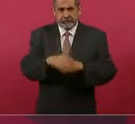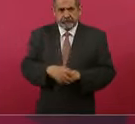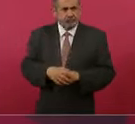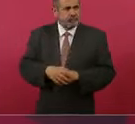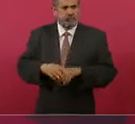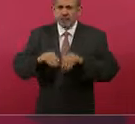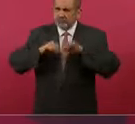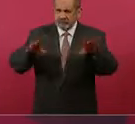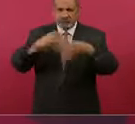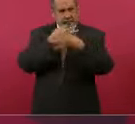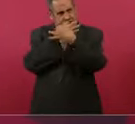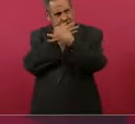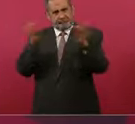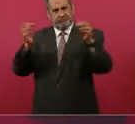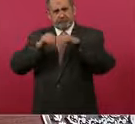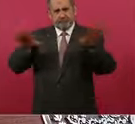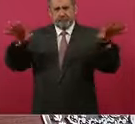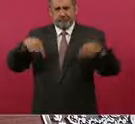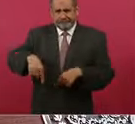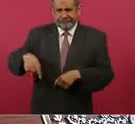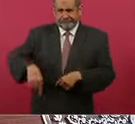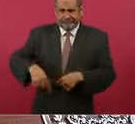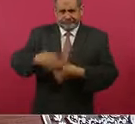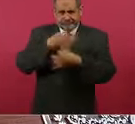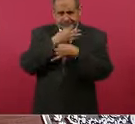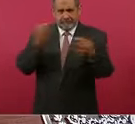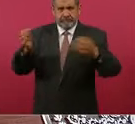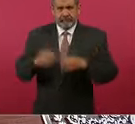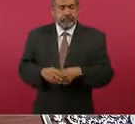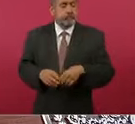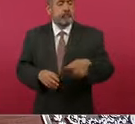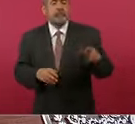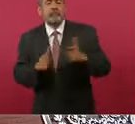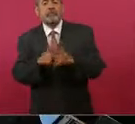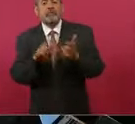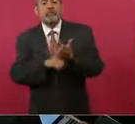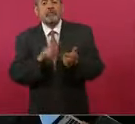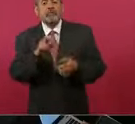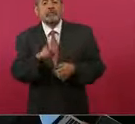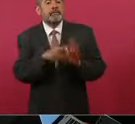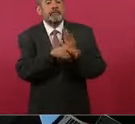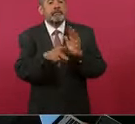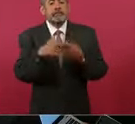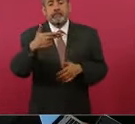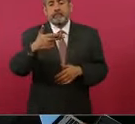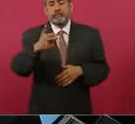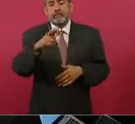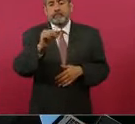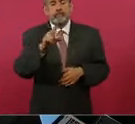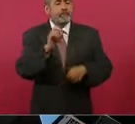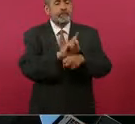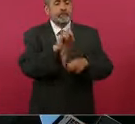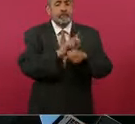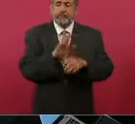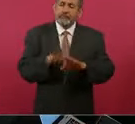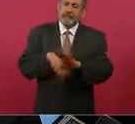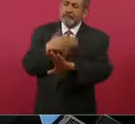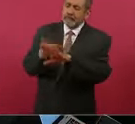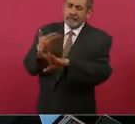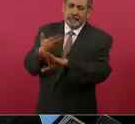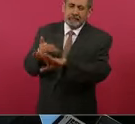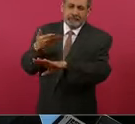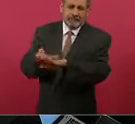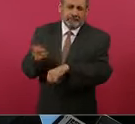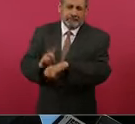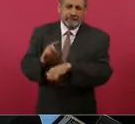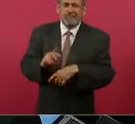ventilarlo aquí. Y Grupo Andrade también es dueño del periódico El Heraldo, que todos los días, presidente, le golpetea uno pero y otra eso